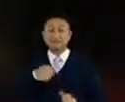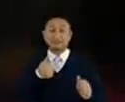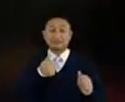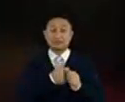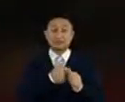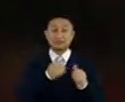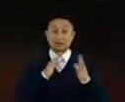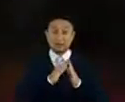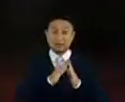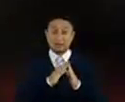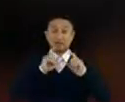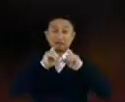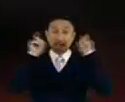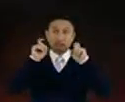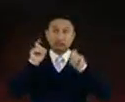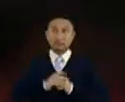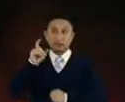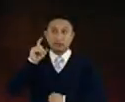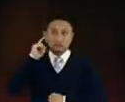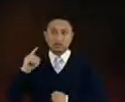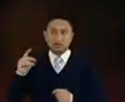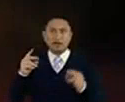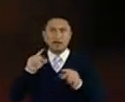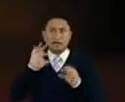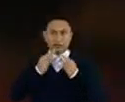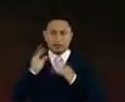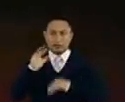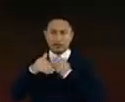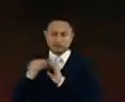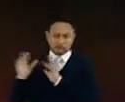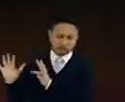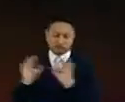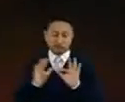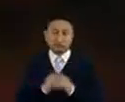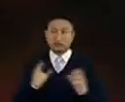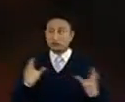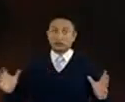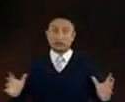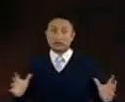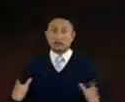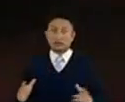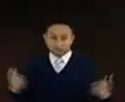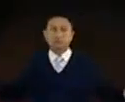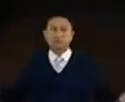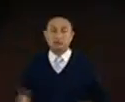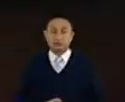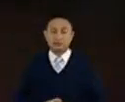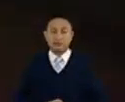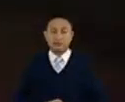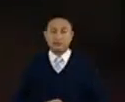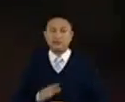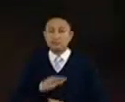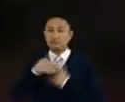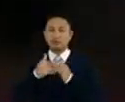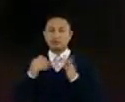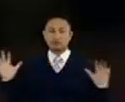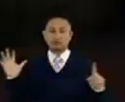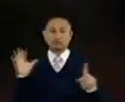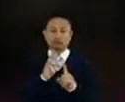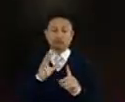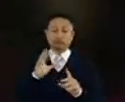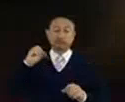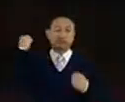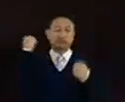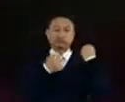de casa, los gritos fueron escuchados, salieron los parientes y los sospechosos se pusieron más bravos. Los vecinos se unieron y se les vino